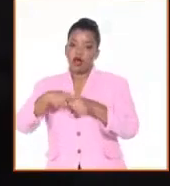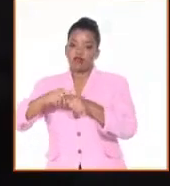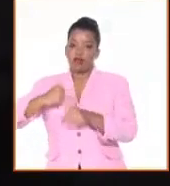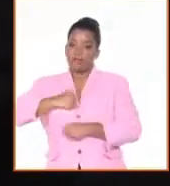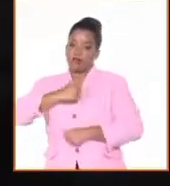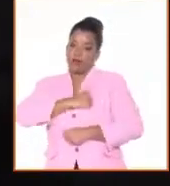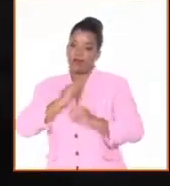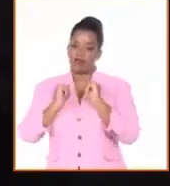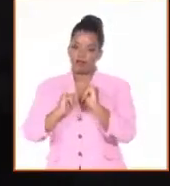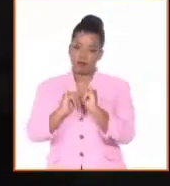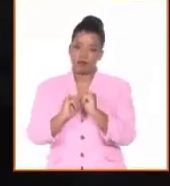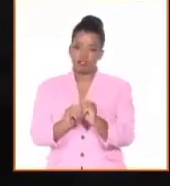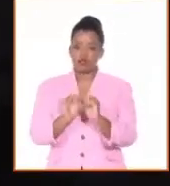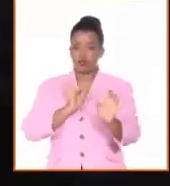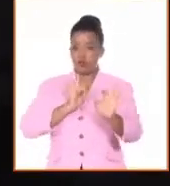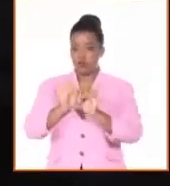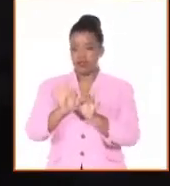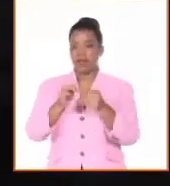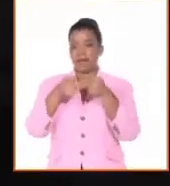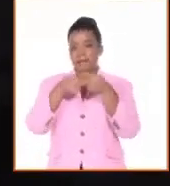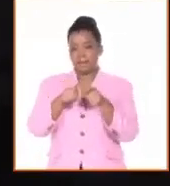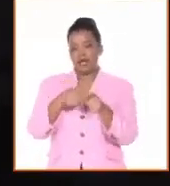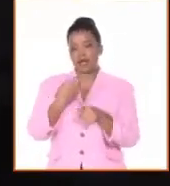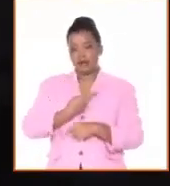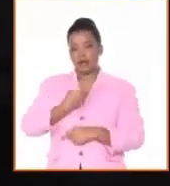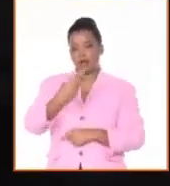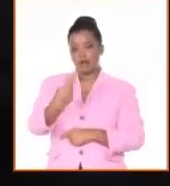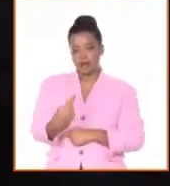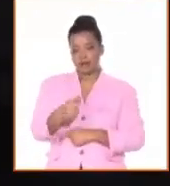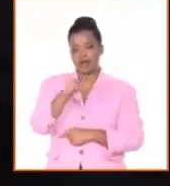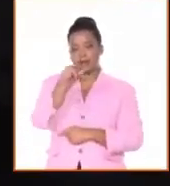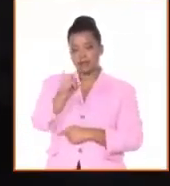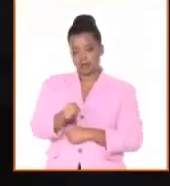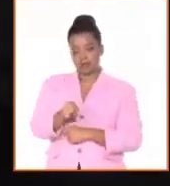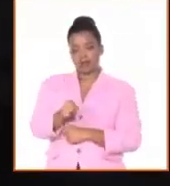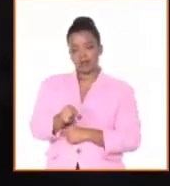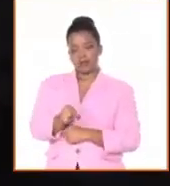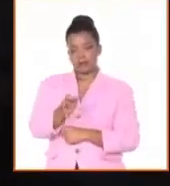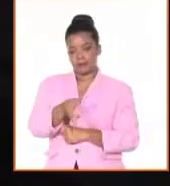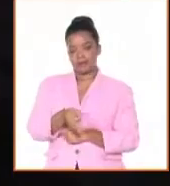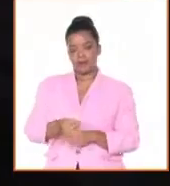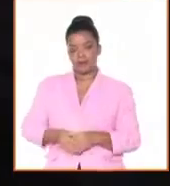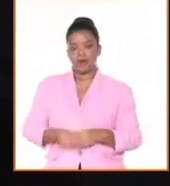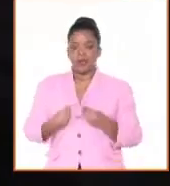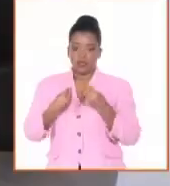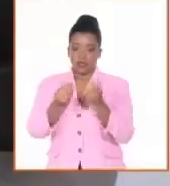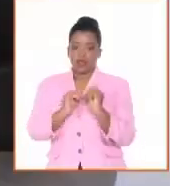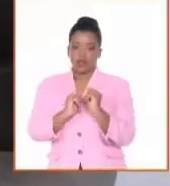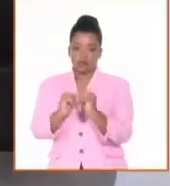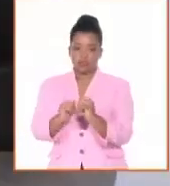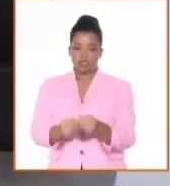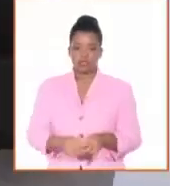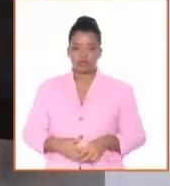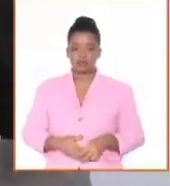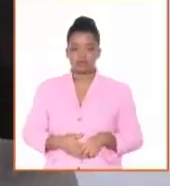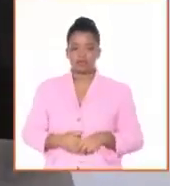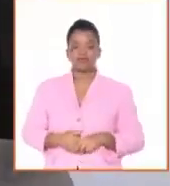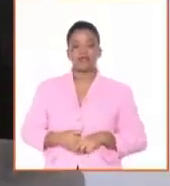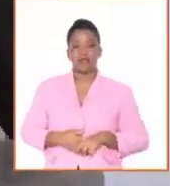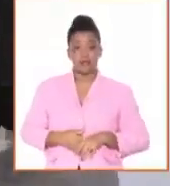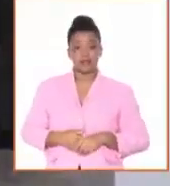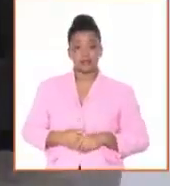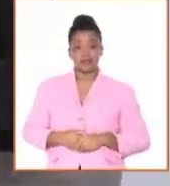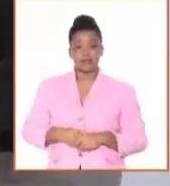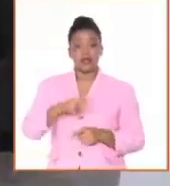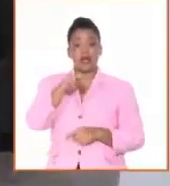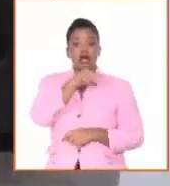y se le y se protege a la persona que va a ser el negocio de compraventa porque se le da la información inclusive en la norma está previsto que